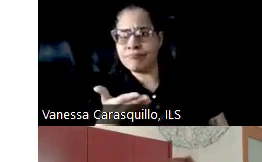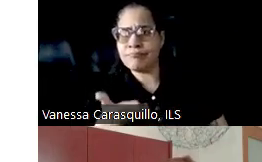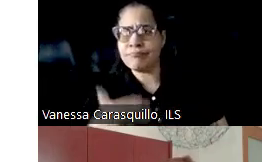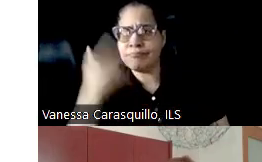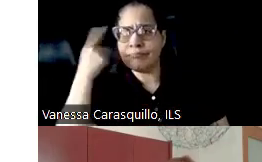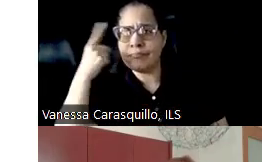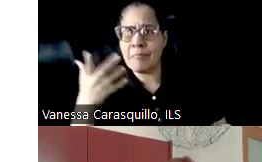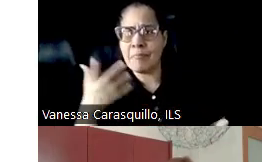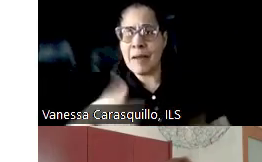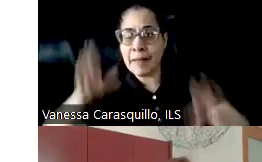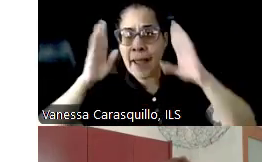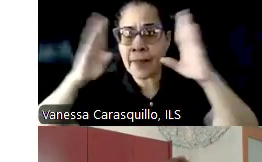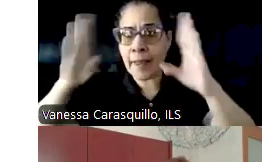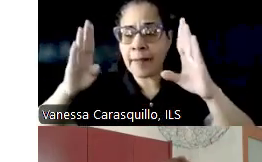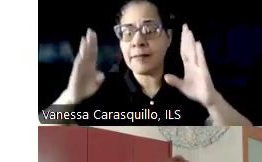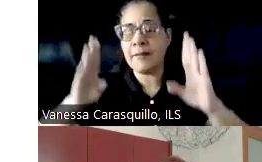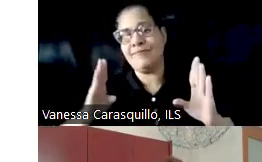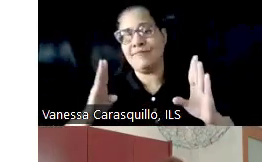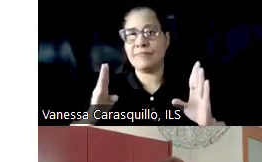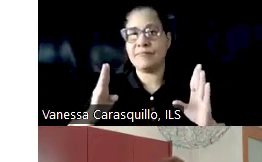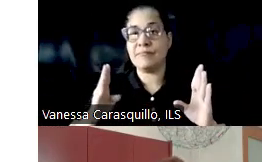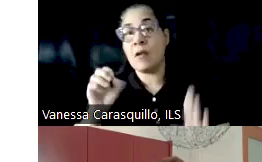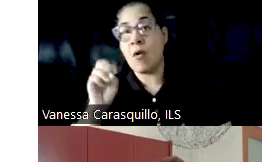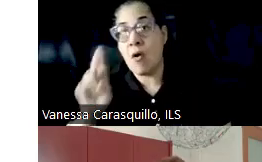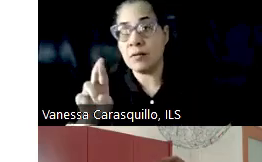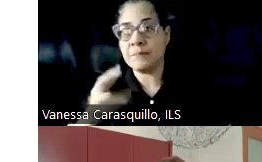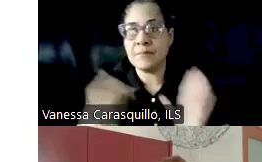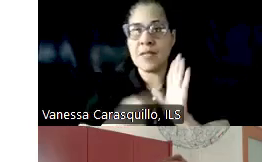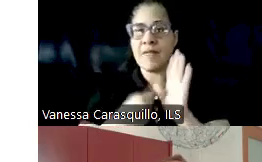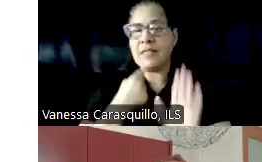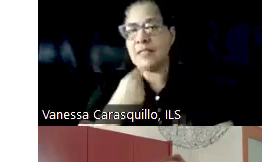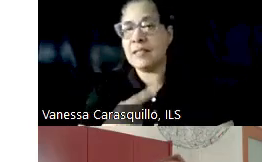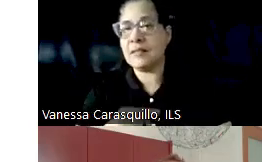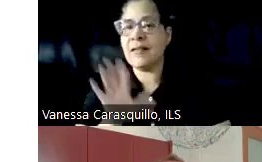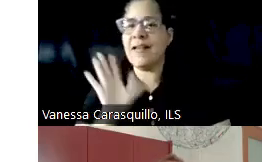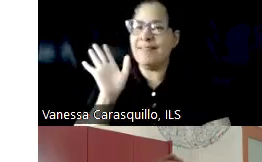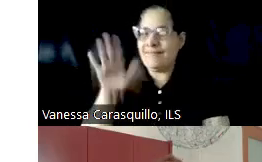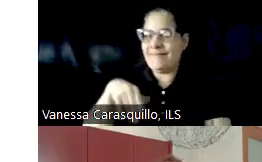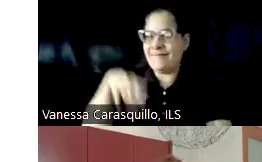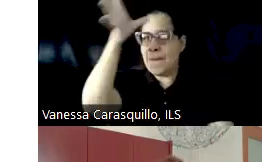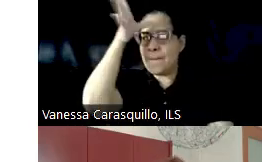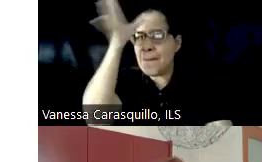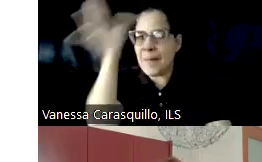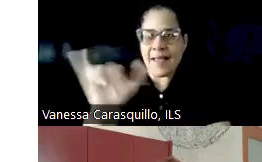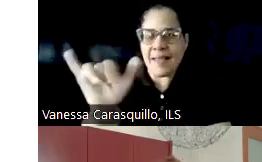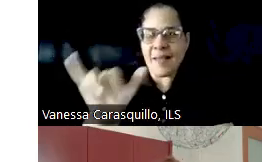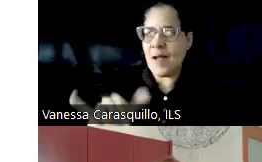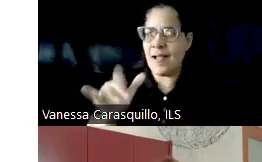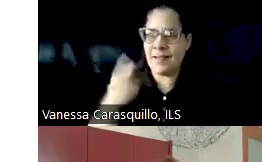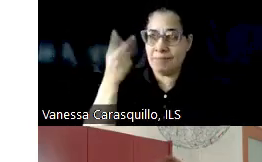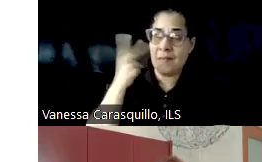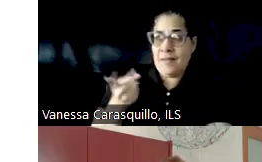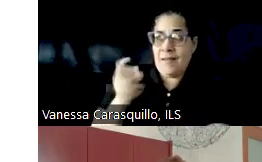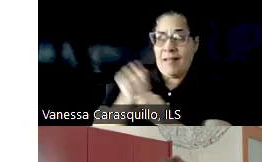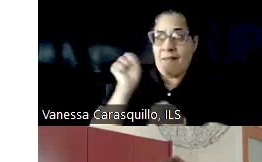a prestar más atención, etcétera. O a veces dicen cosas como, el papá es así, o era así, y mira, y está trabajando y